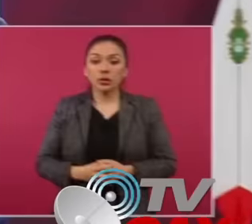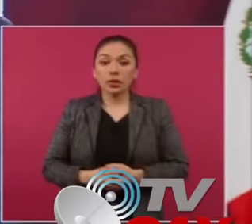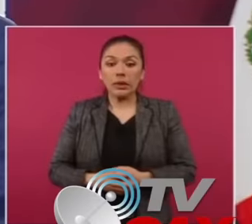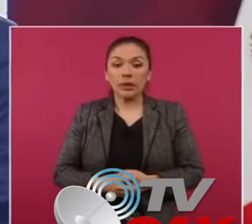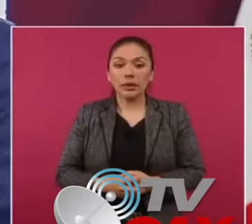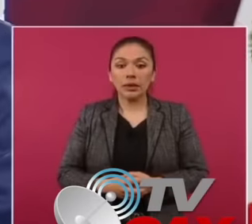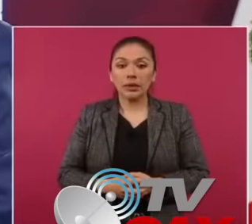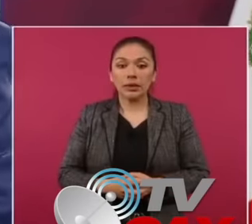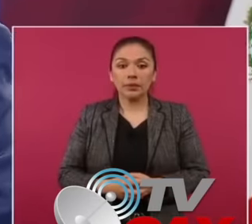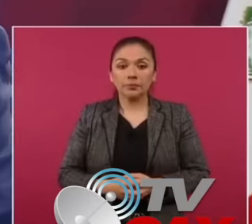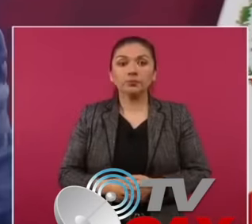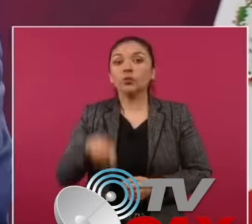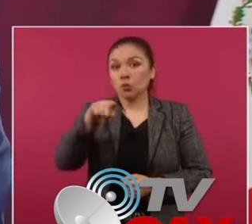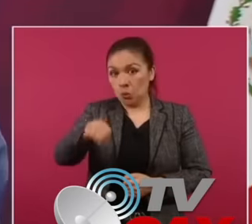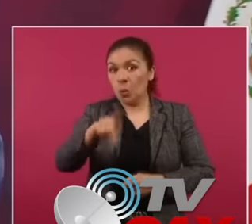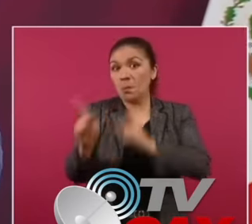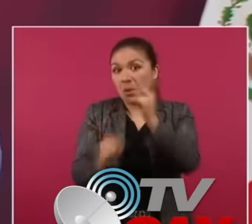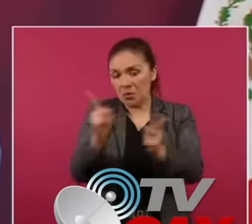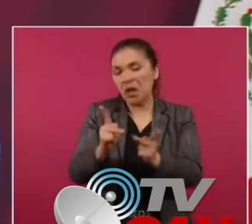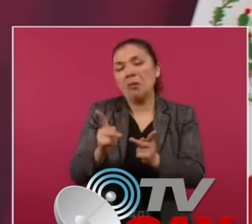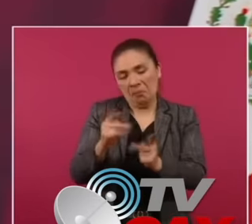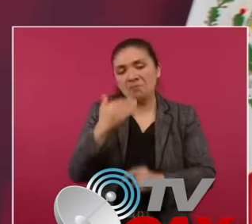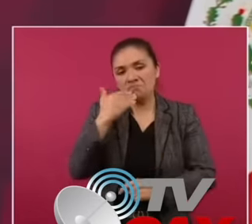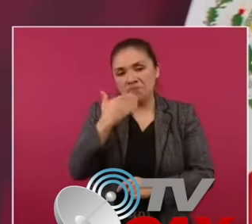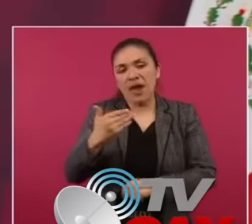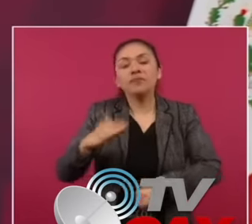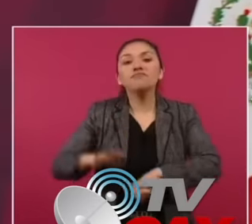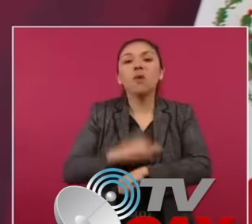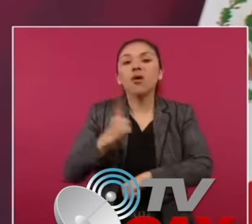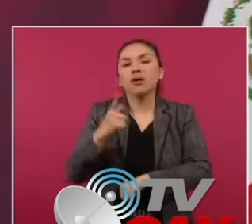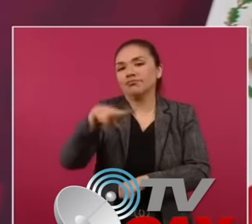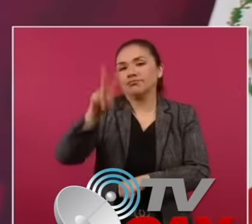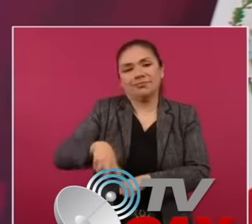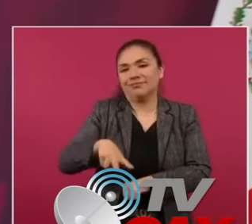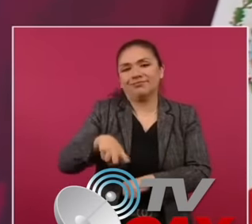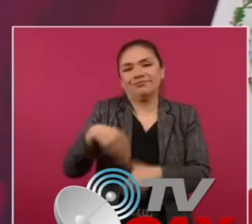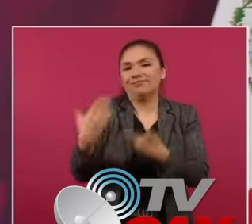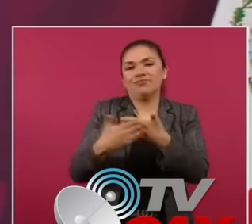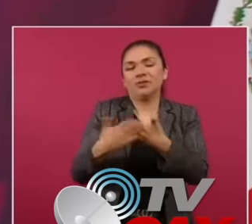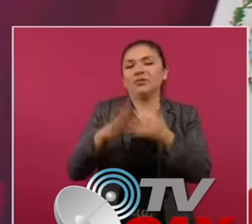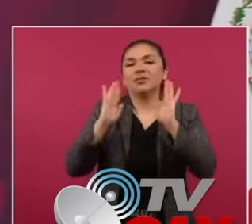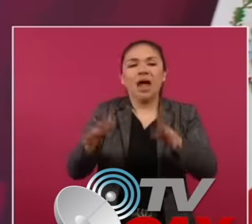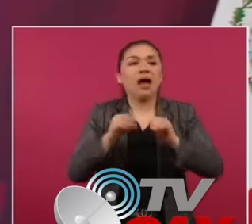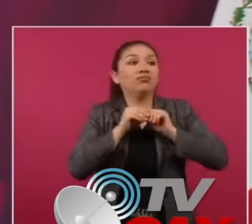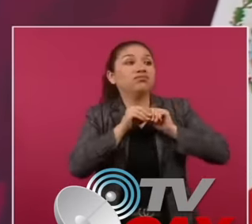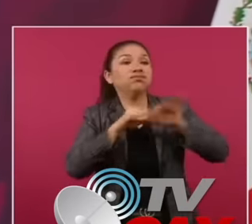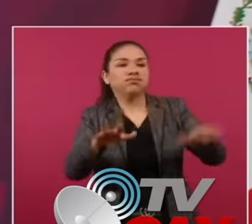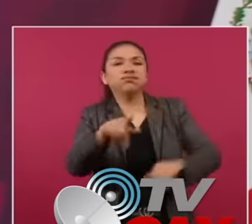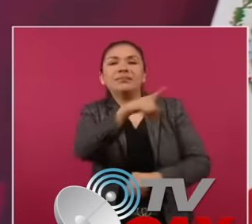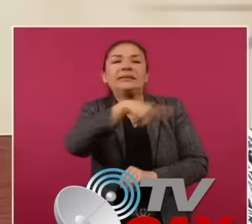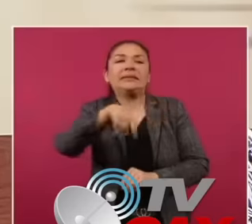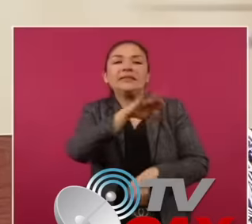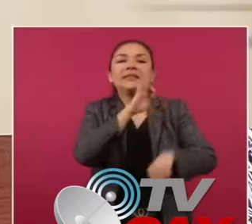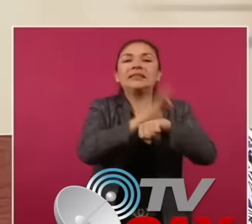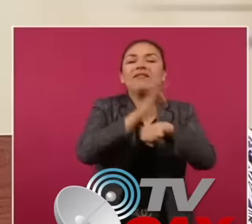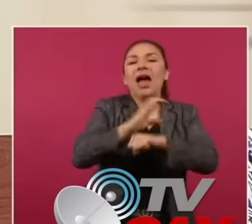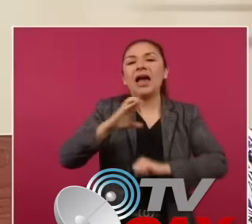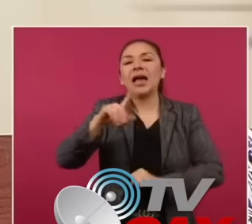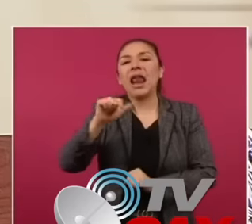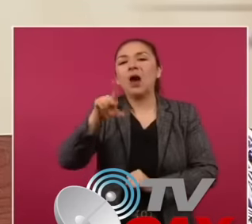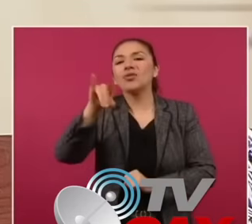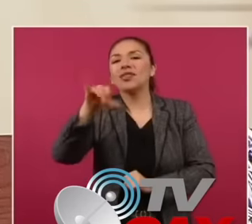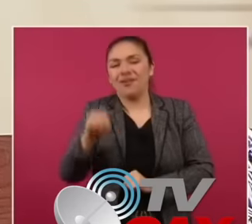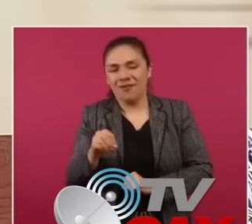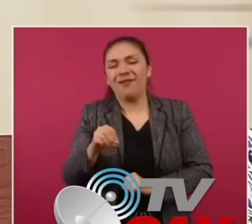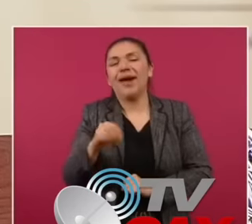Es que bueno que también lo preguntas, porque no tarda y salen los Claudios. Ya salieron, ¿no? A